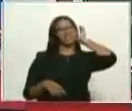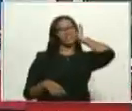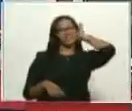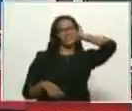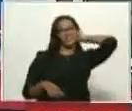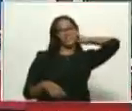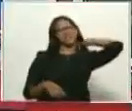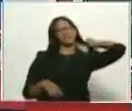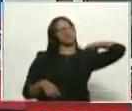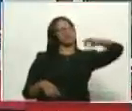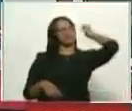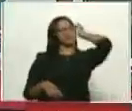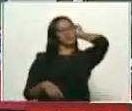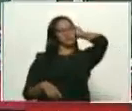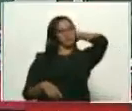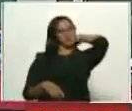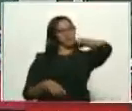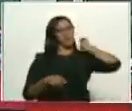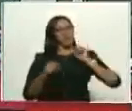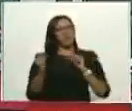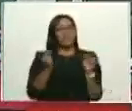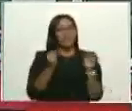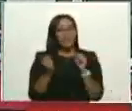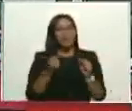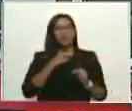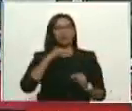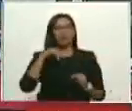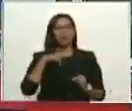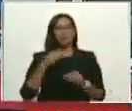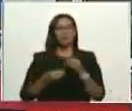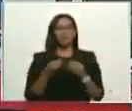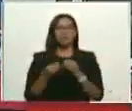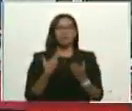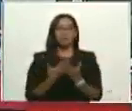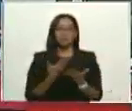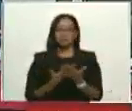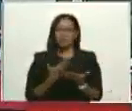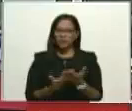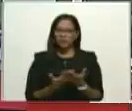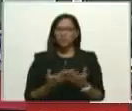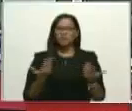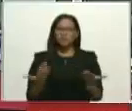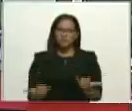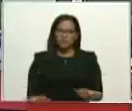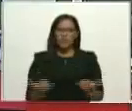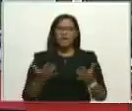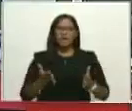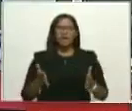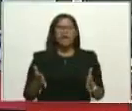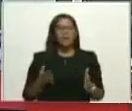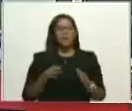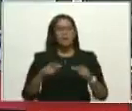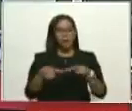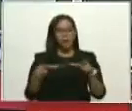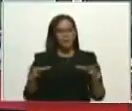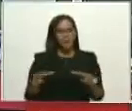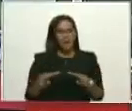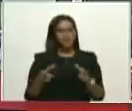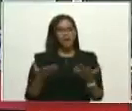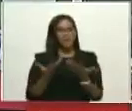Ese diálogo, nosotros le hicimos un planteamiento serio a ellos. Bueno, ya ganaron unos espacios.